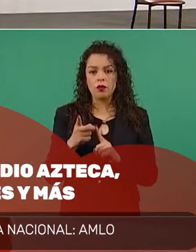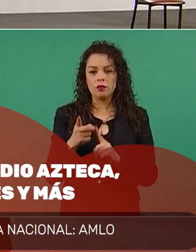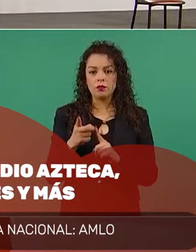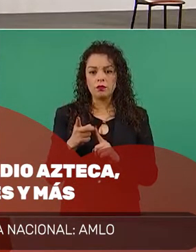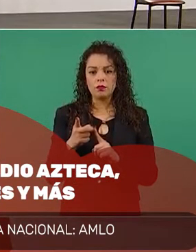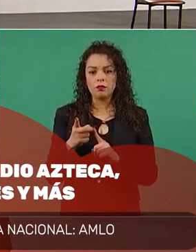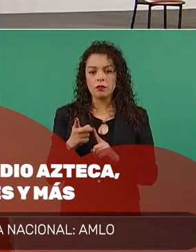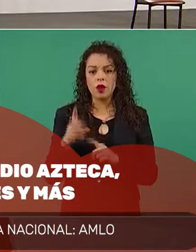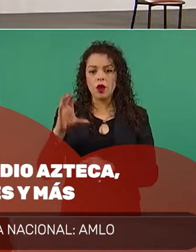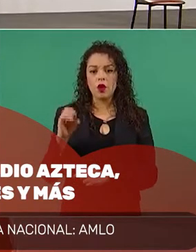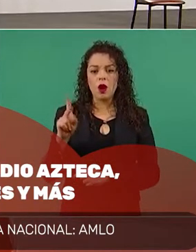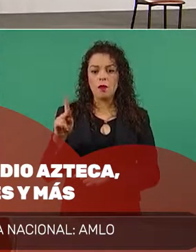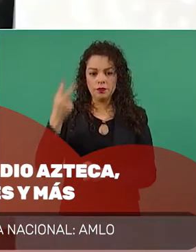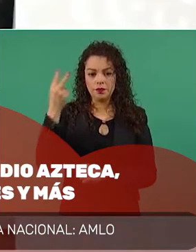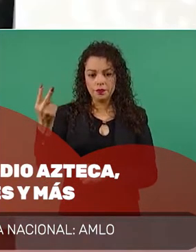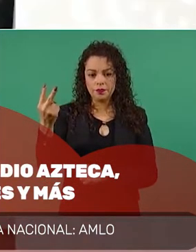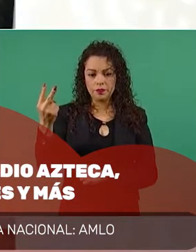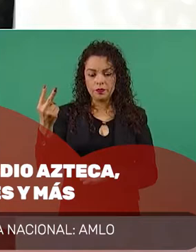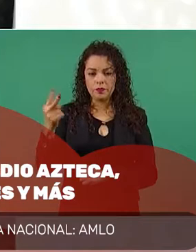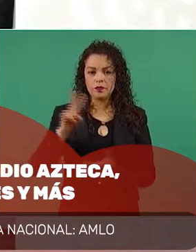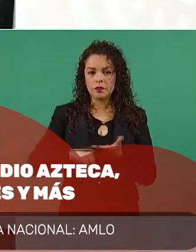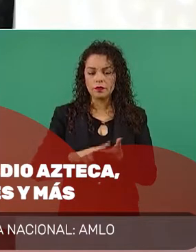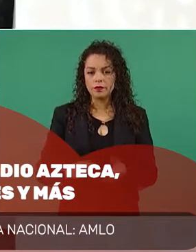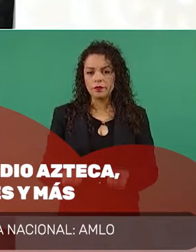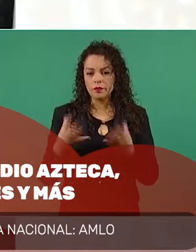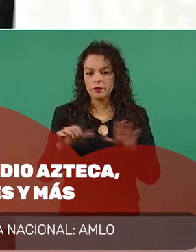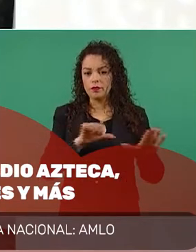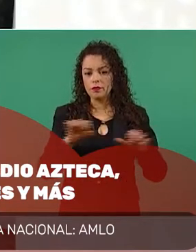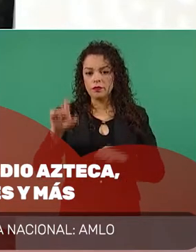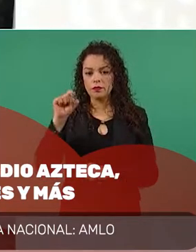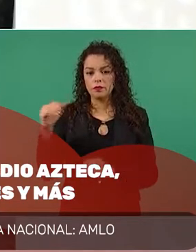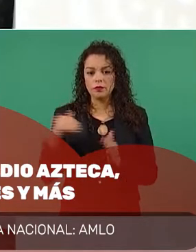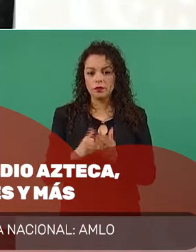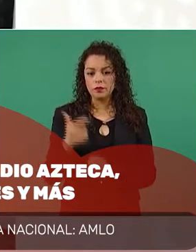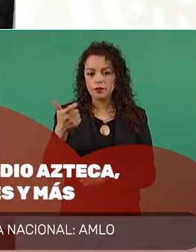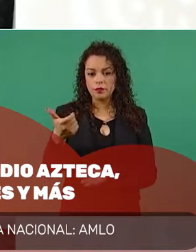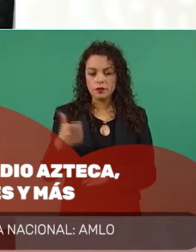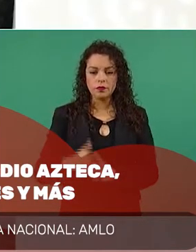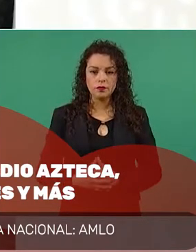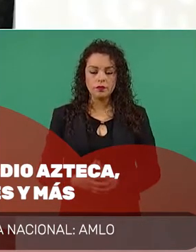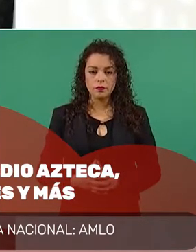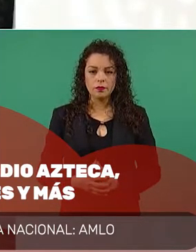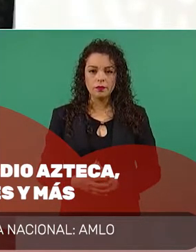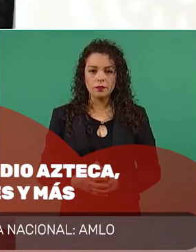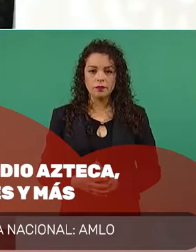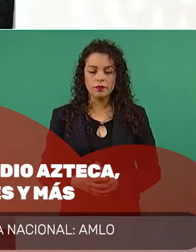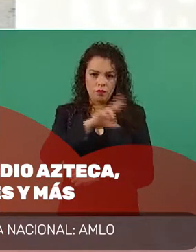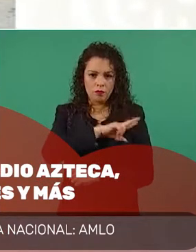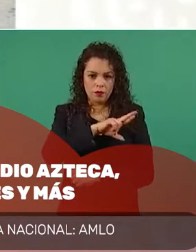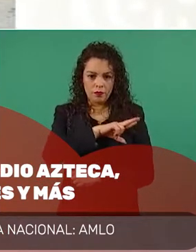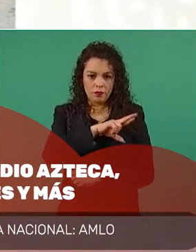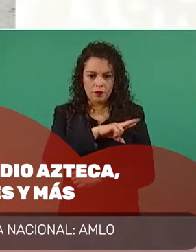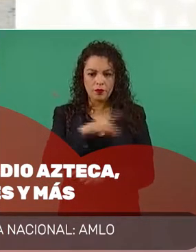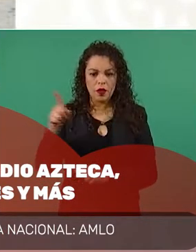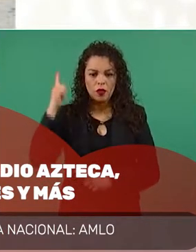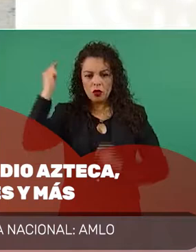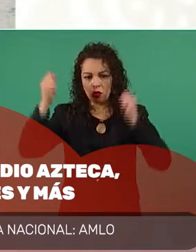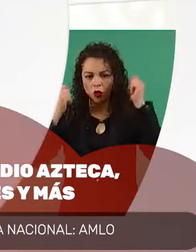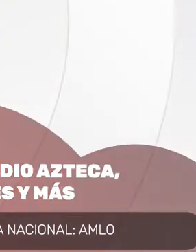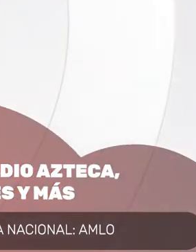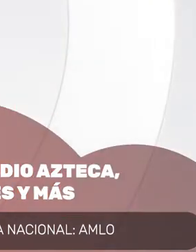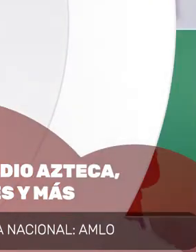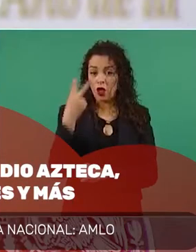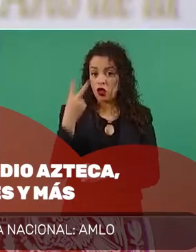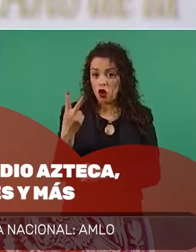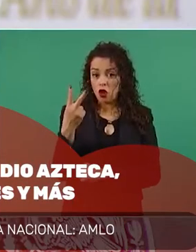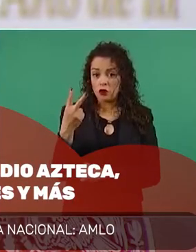el desarrollo del país y el bienestar del pueblo, que se ocupe para la educación, la salud, la construcción de caminos en comunidades marginadas para ayudar a la gente pobre,